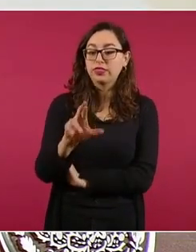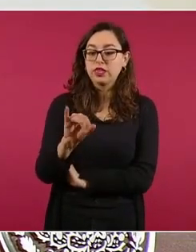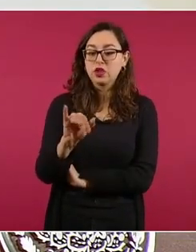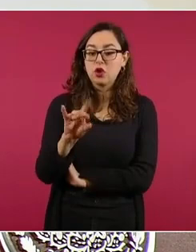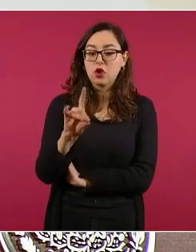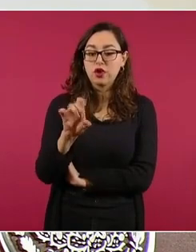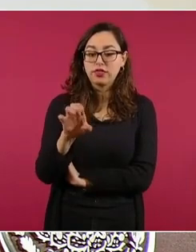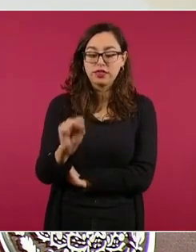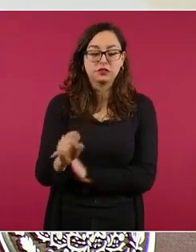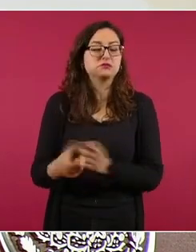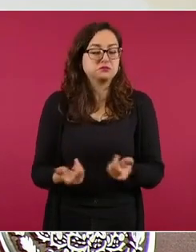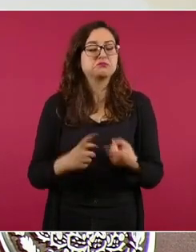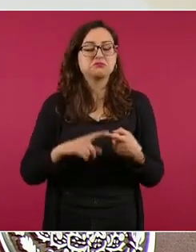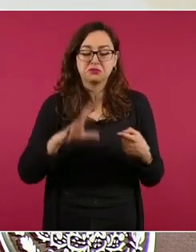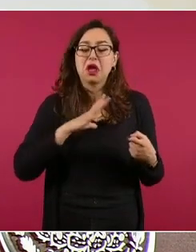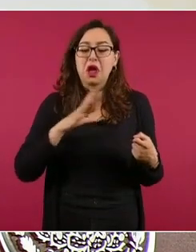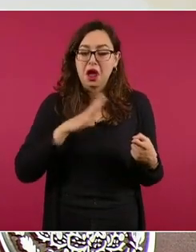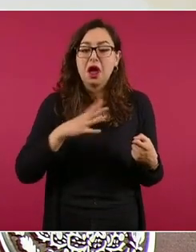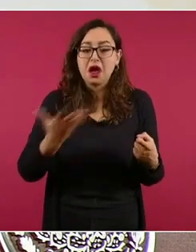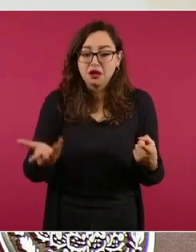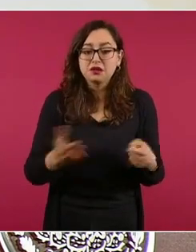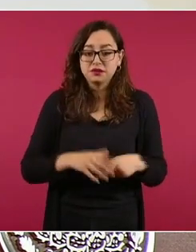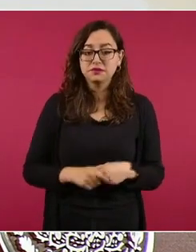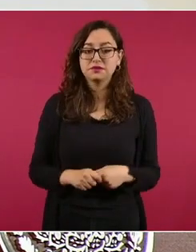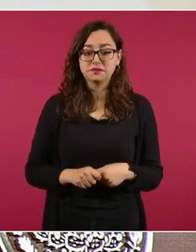cuando uno va a ver a los médicos,